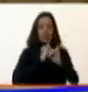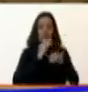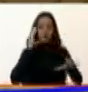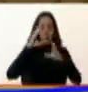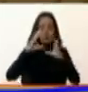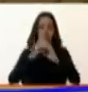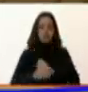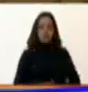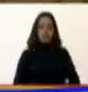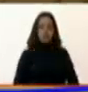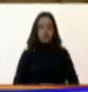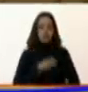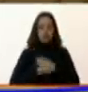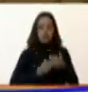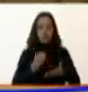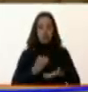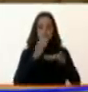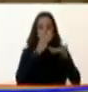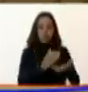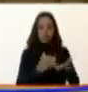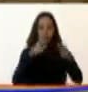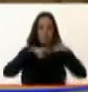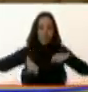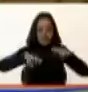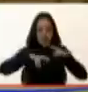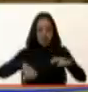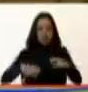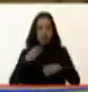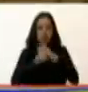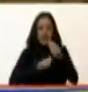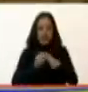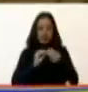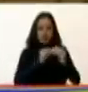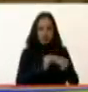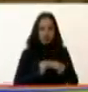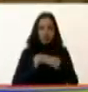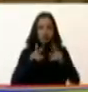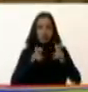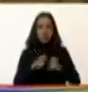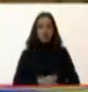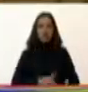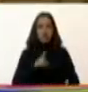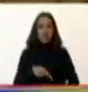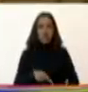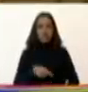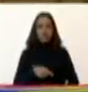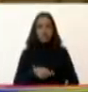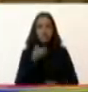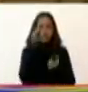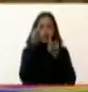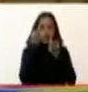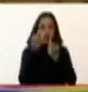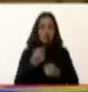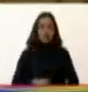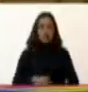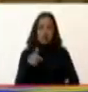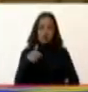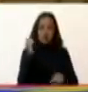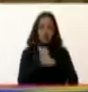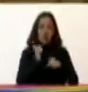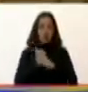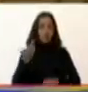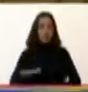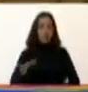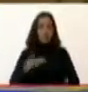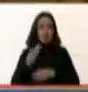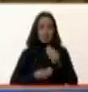que sea un premio a la investigación, a la creación y a la formación para esta tarea tan importante que se nos impone. Y le